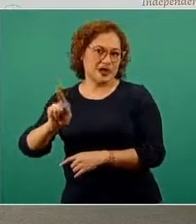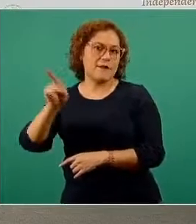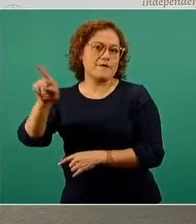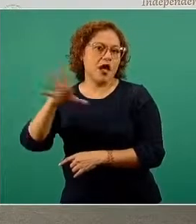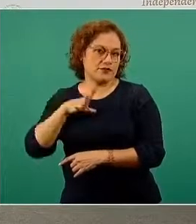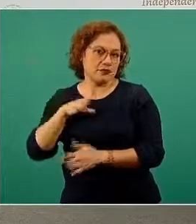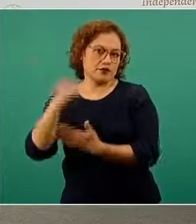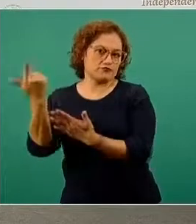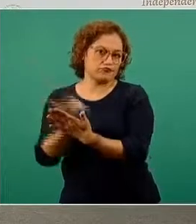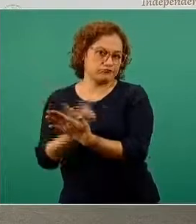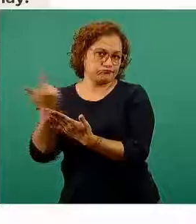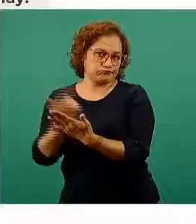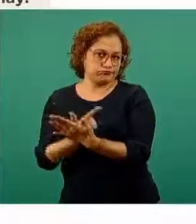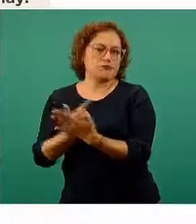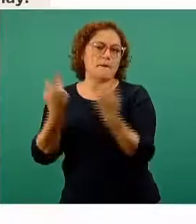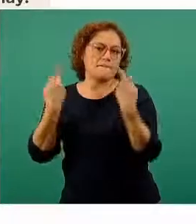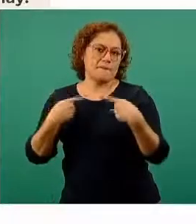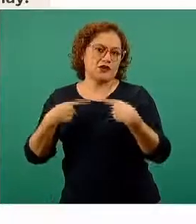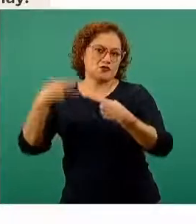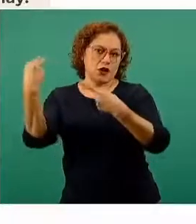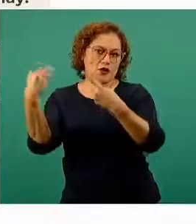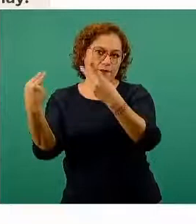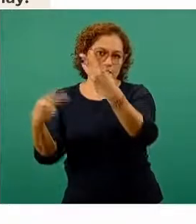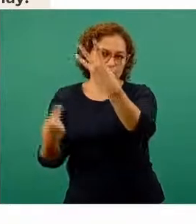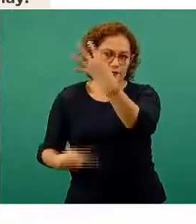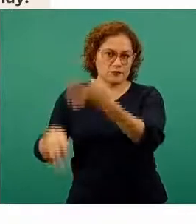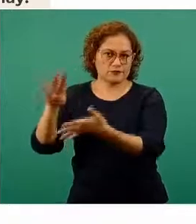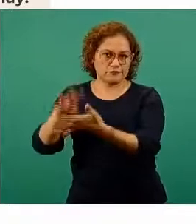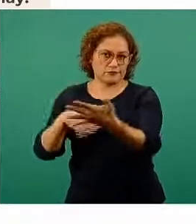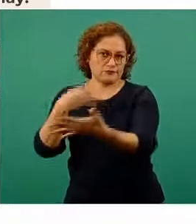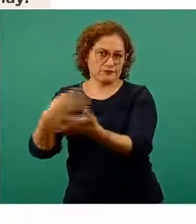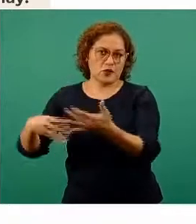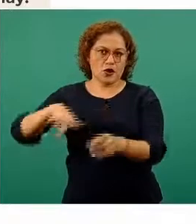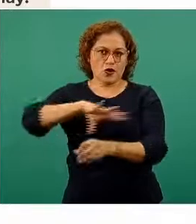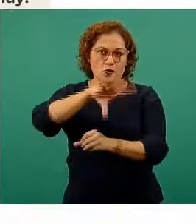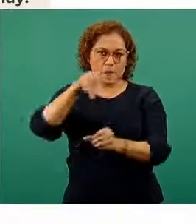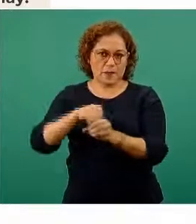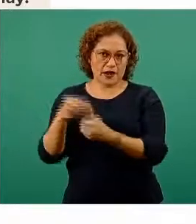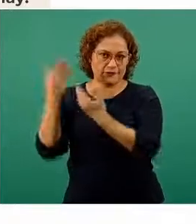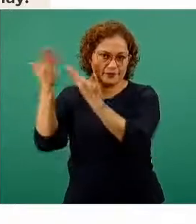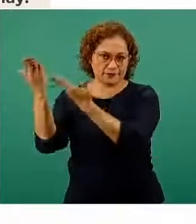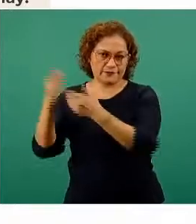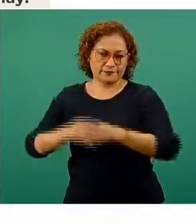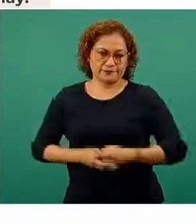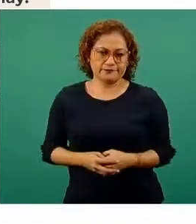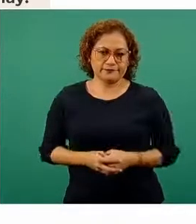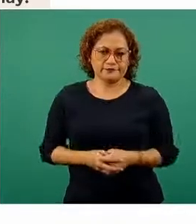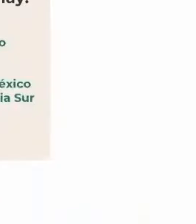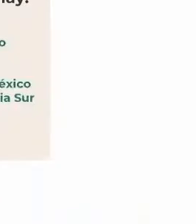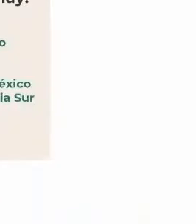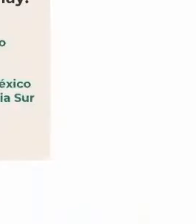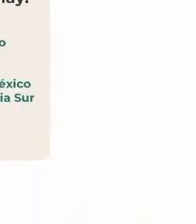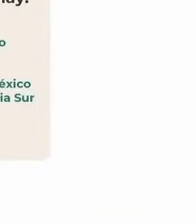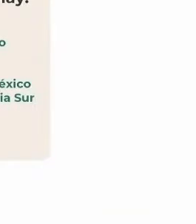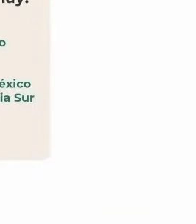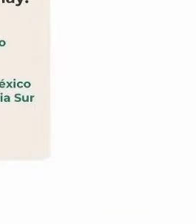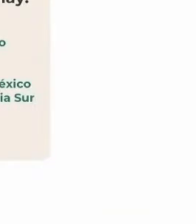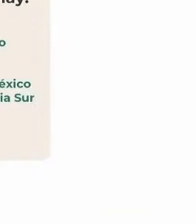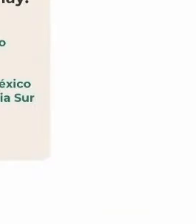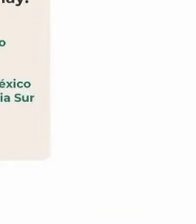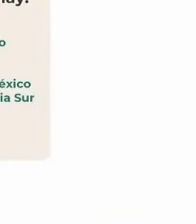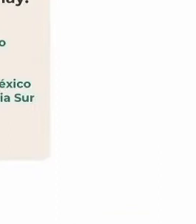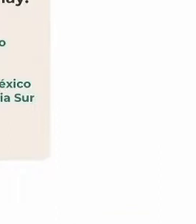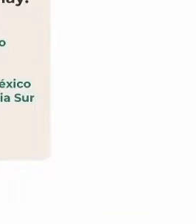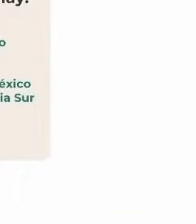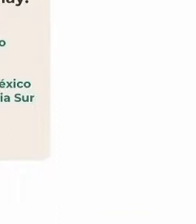el segmento público. Efectivamente, y lo enfatizo, se trata de todos los